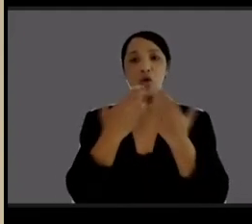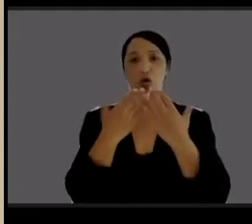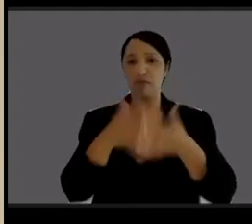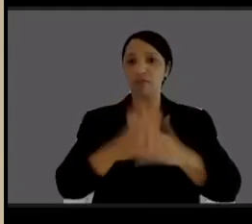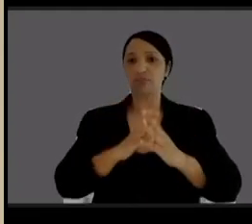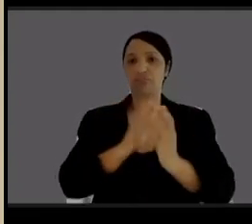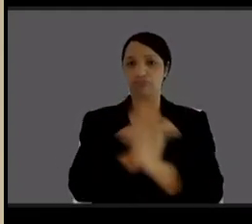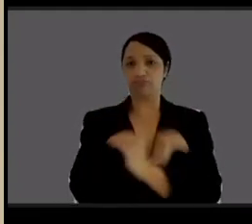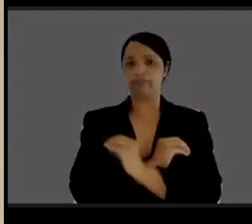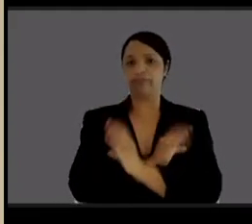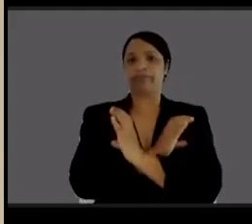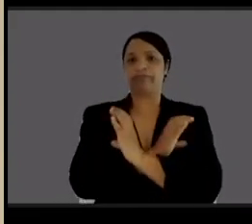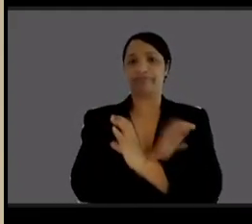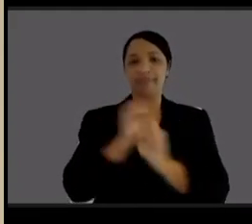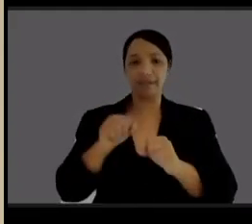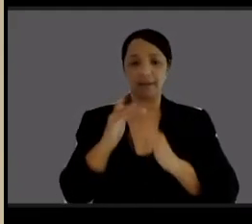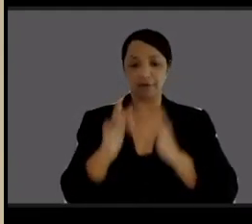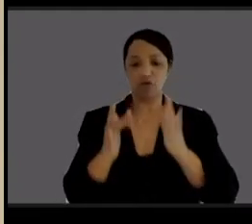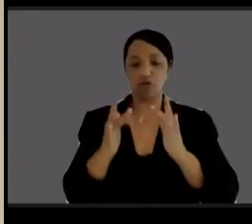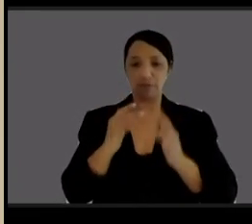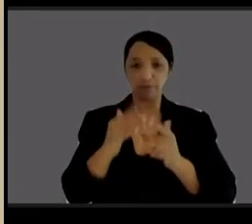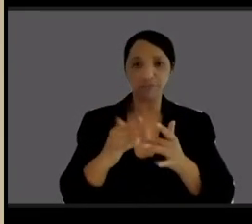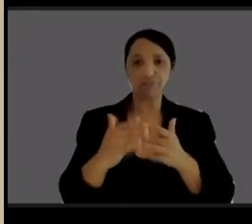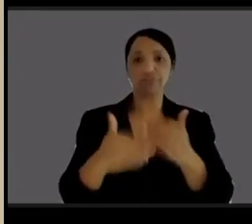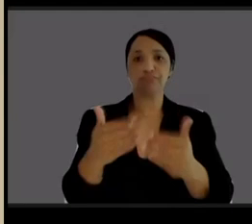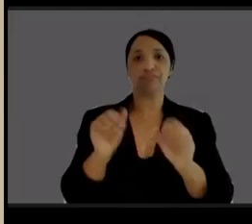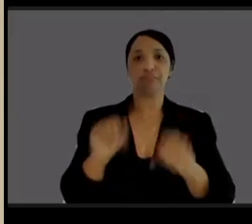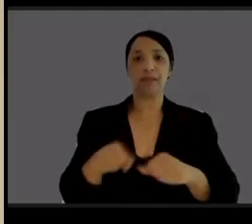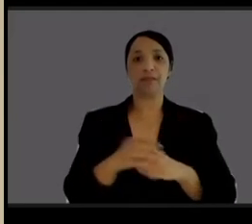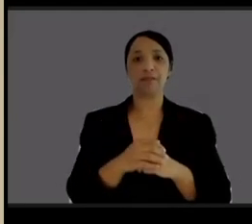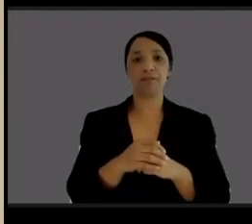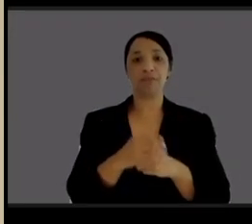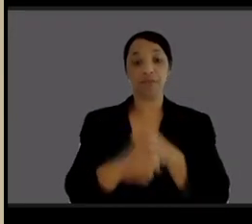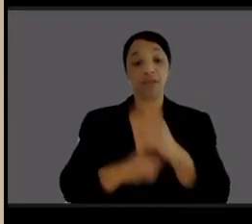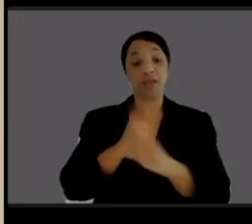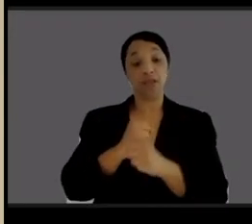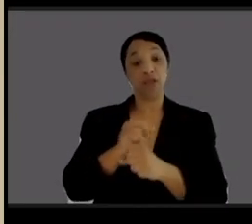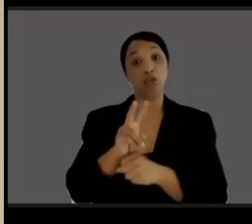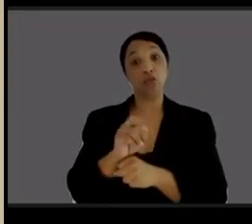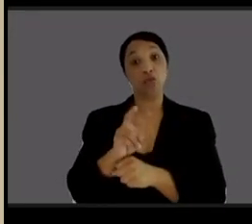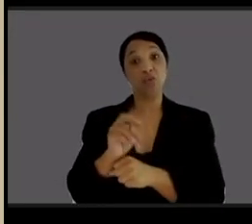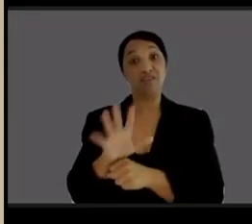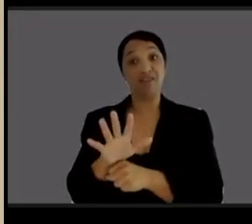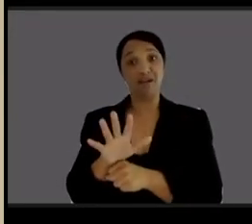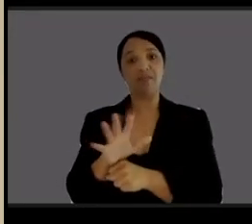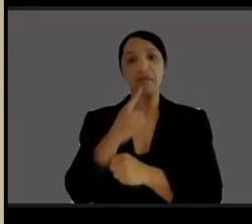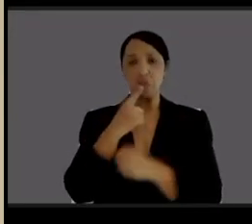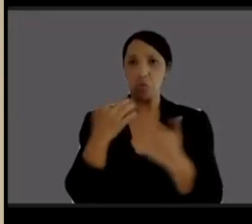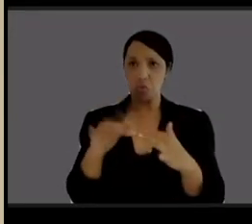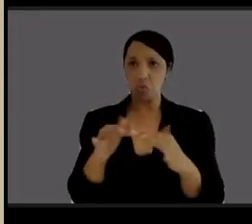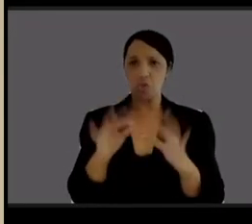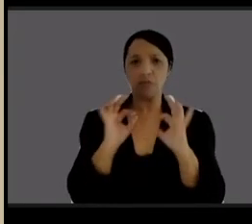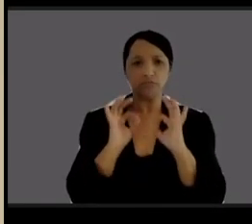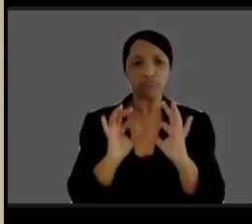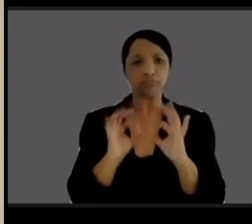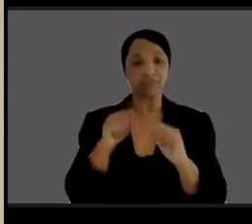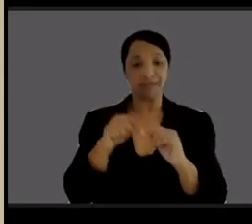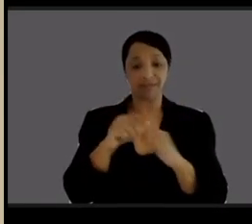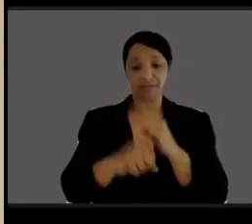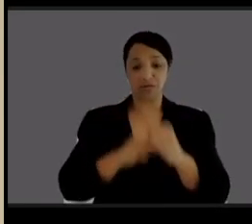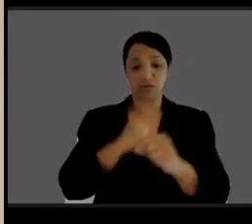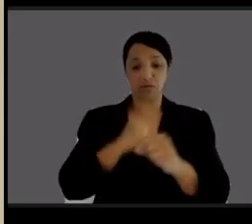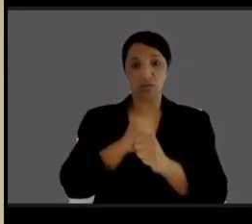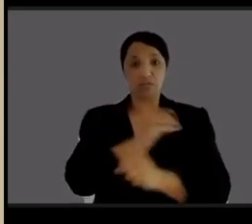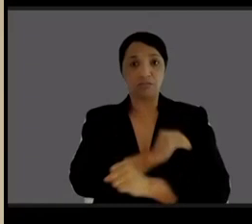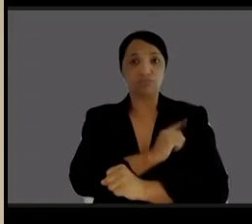en la Cumbre Mundial de la Sociedad de la Información. En 2025, la Asamblea General de Naciones Unidas revisó dicho mandato.